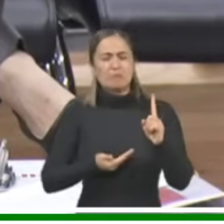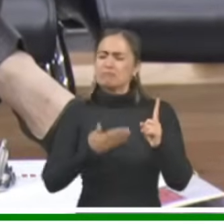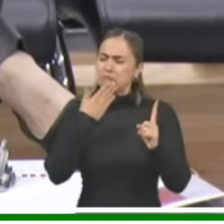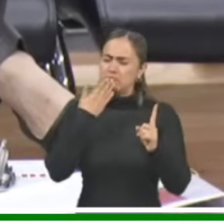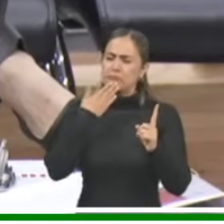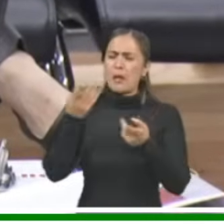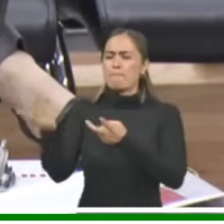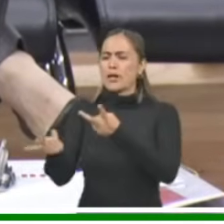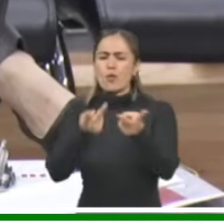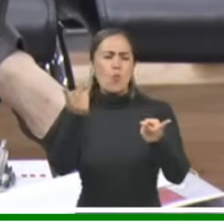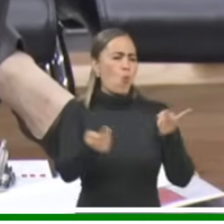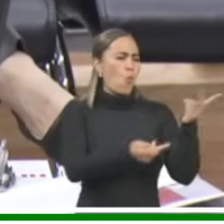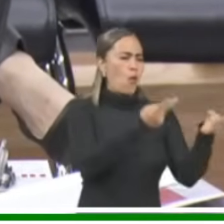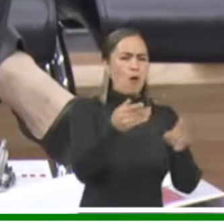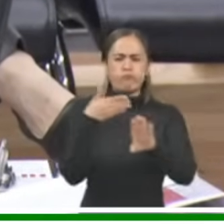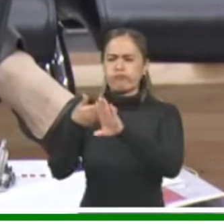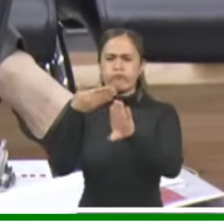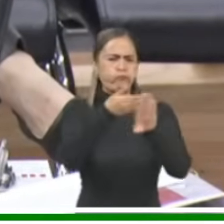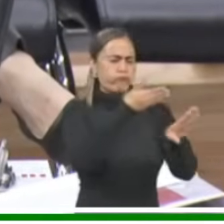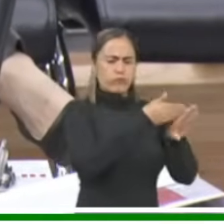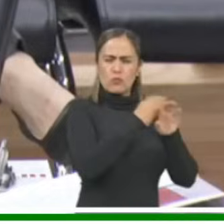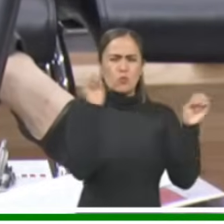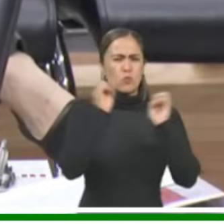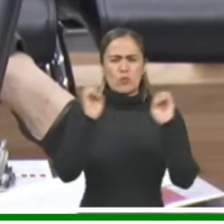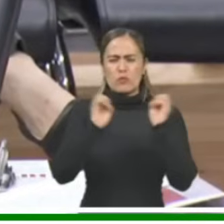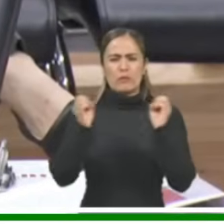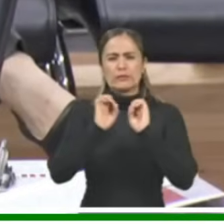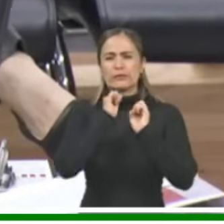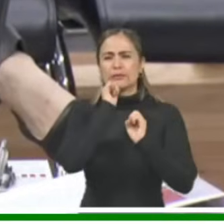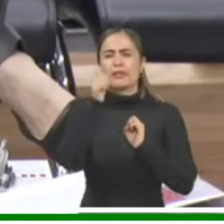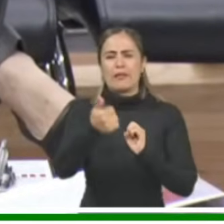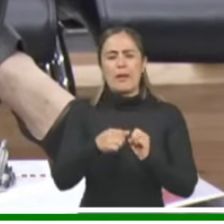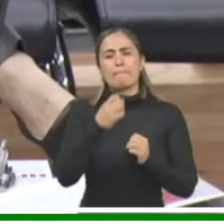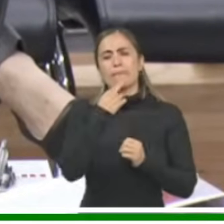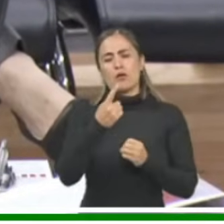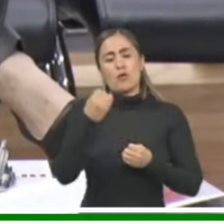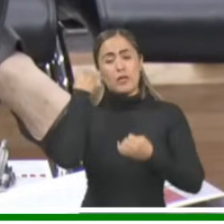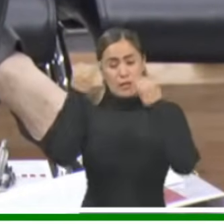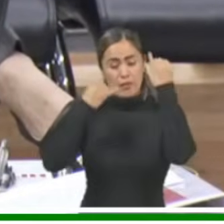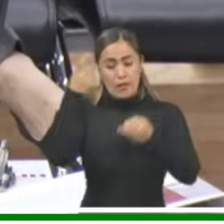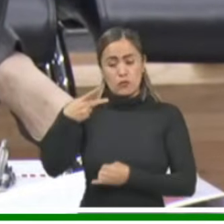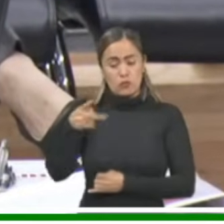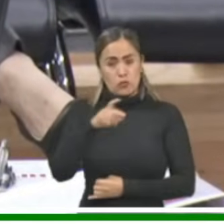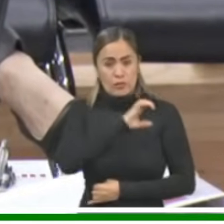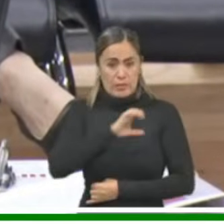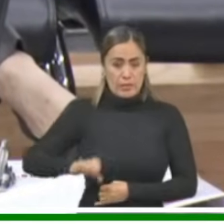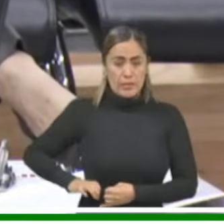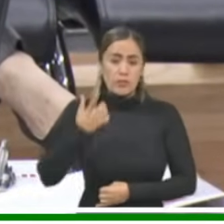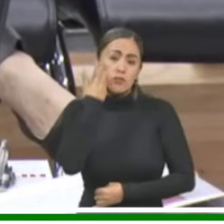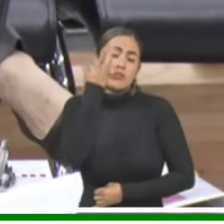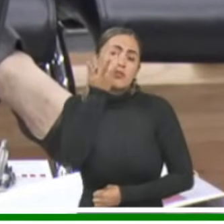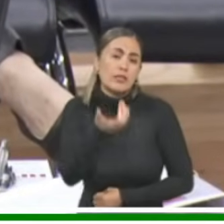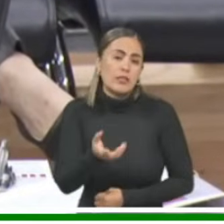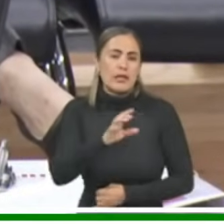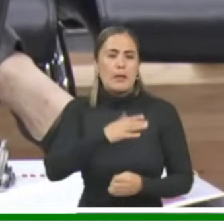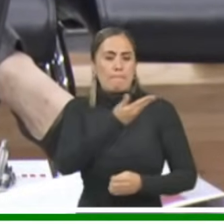moderación, y que ayuden a contribuir a la expresión libre de las ideas de quienes aspiran a la enorme honra y a la